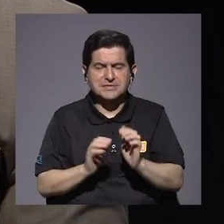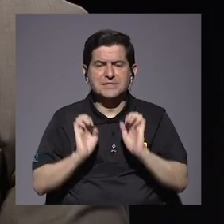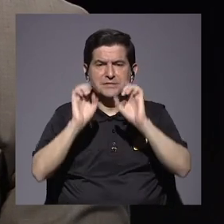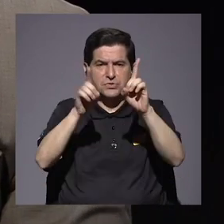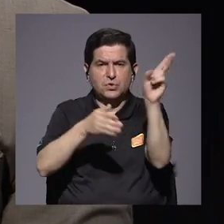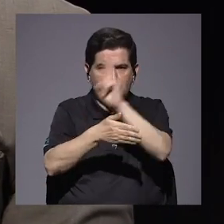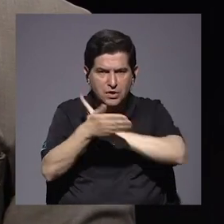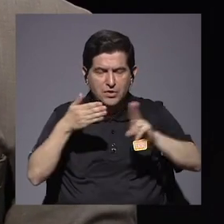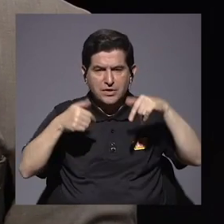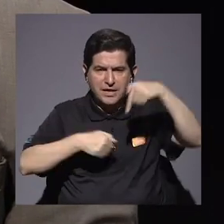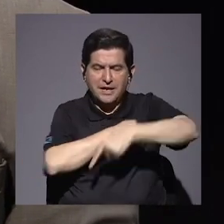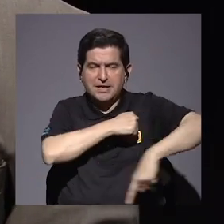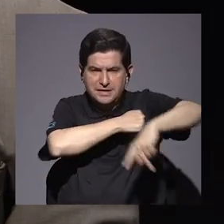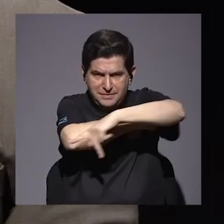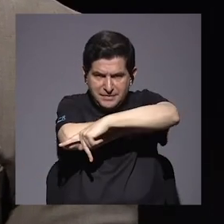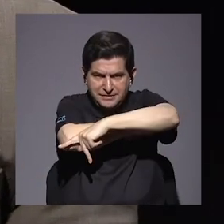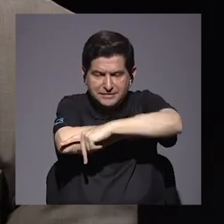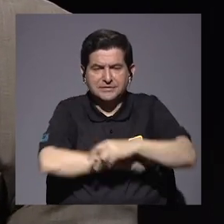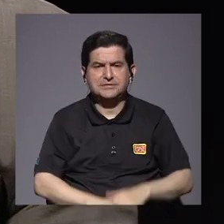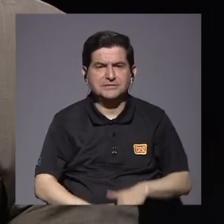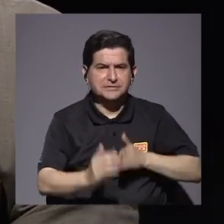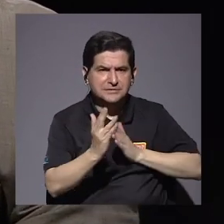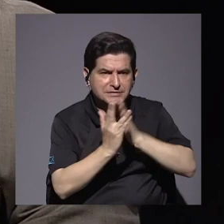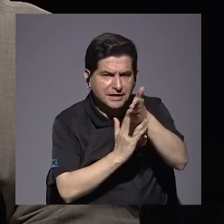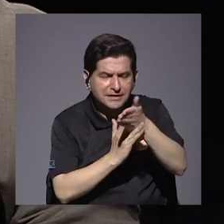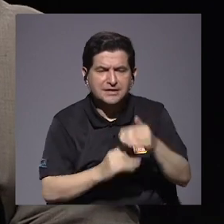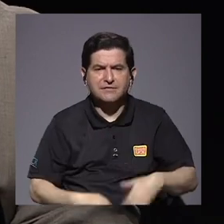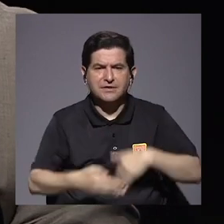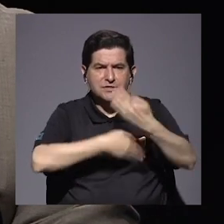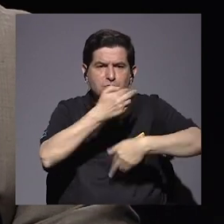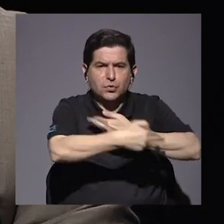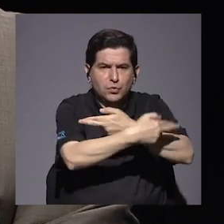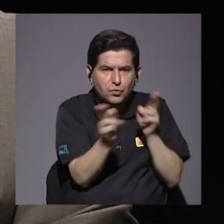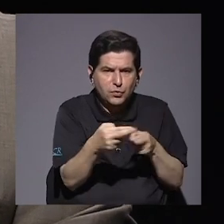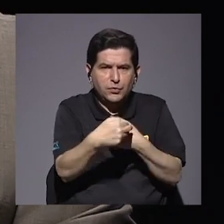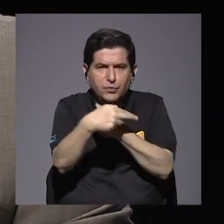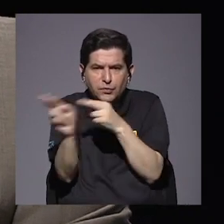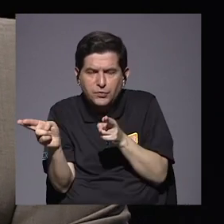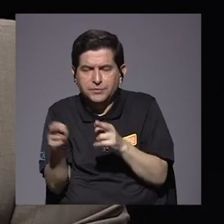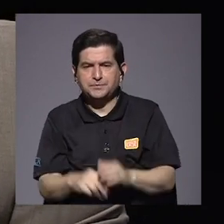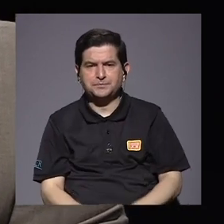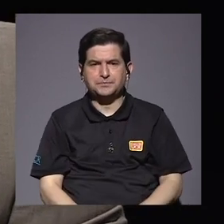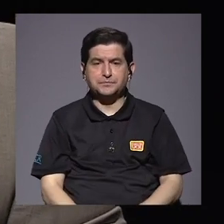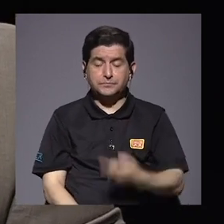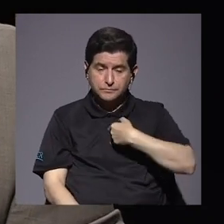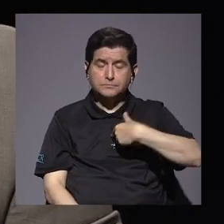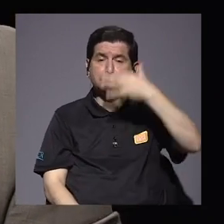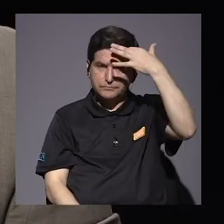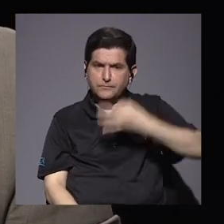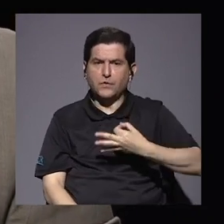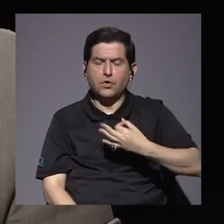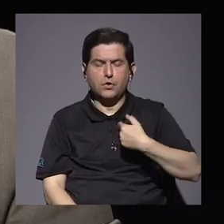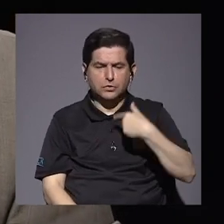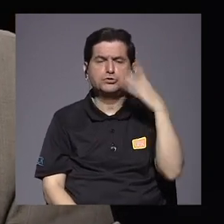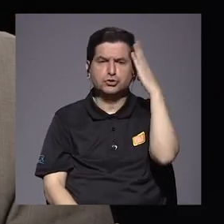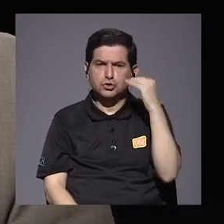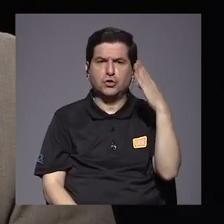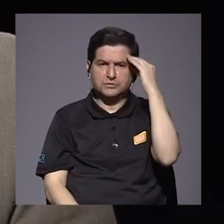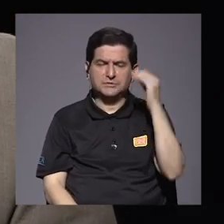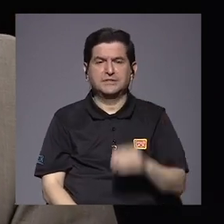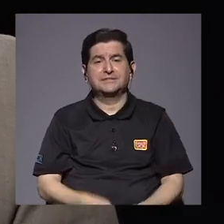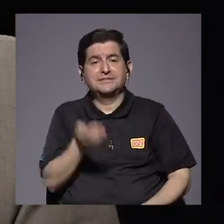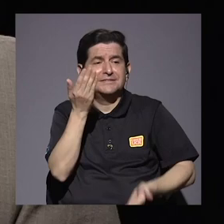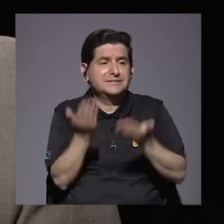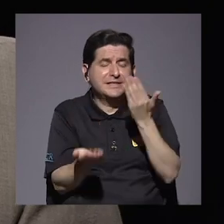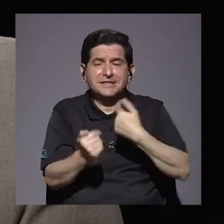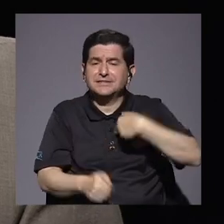educación superior en este país es a través de la regionalización. Y estoy convencido porque lo viví,